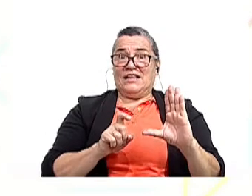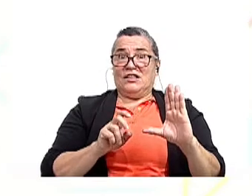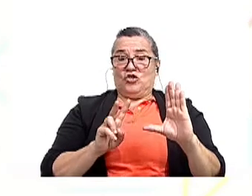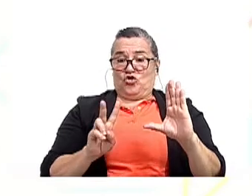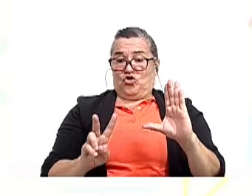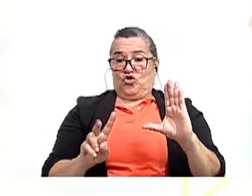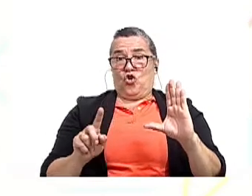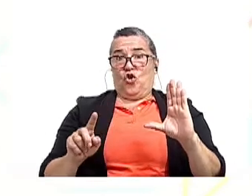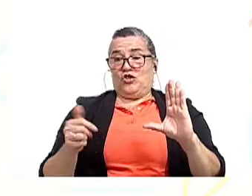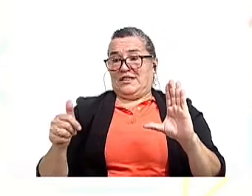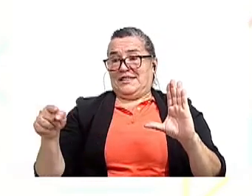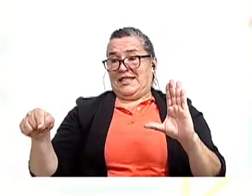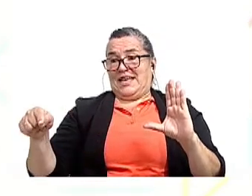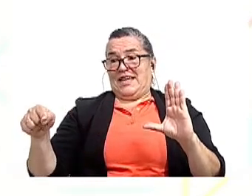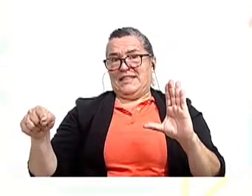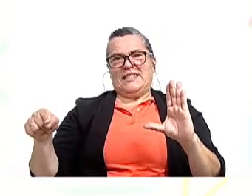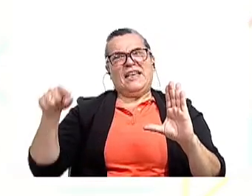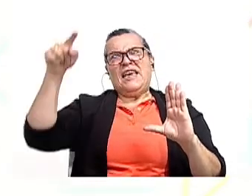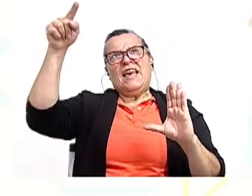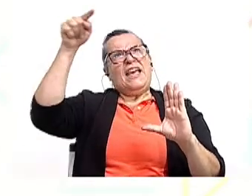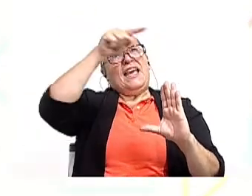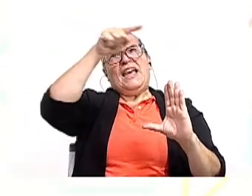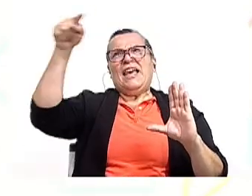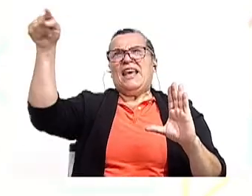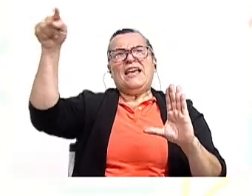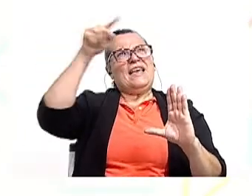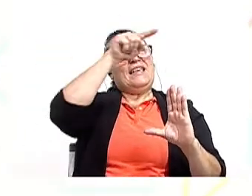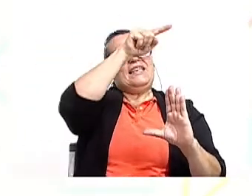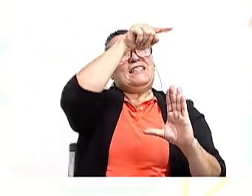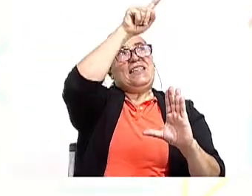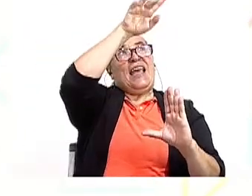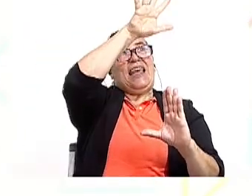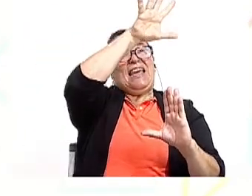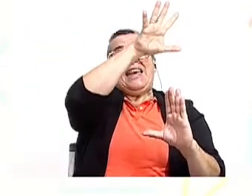valor de 10 y Y sub 2, su valor va a ser de